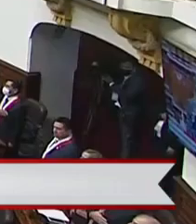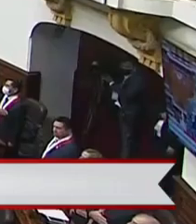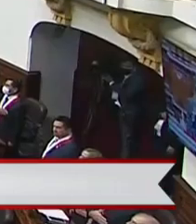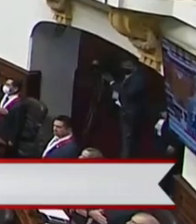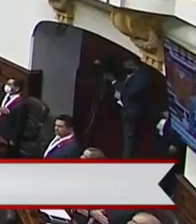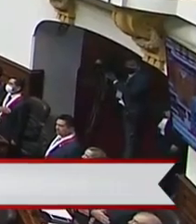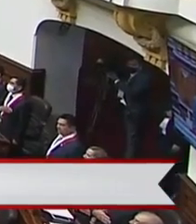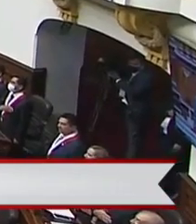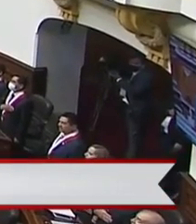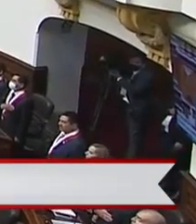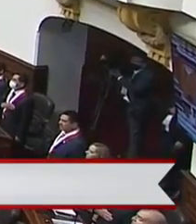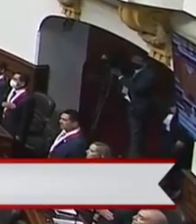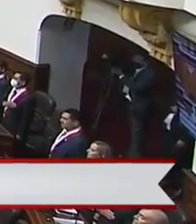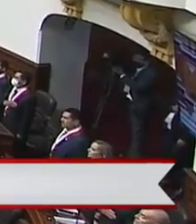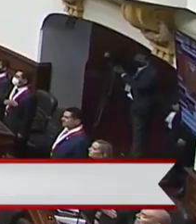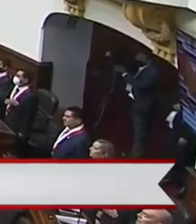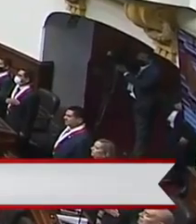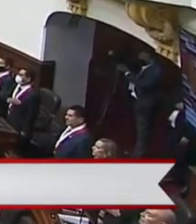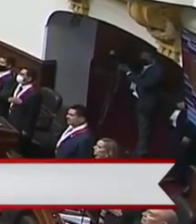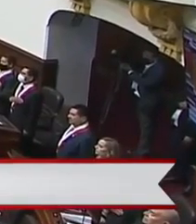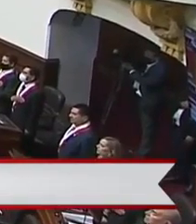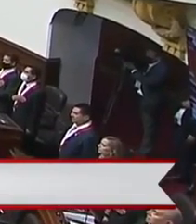en su cima los Andes